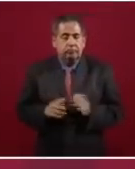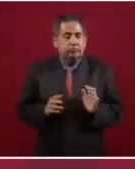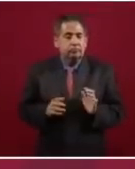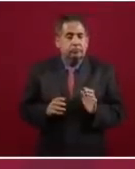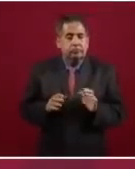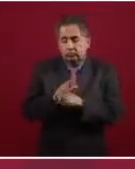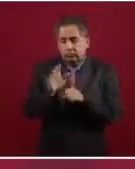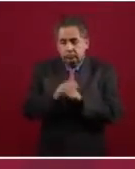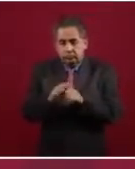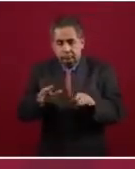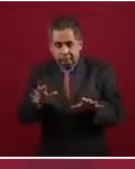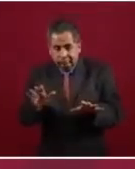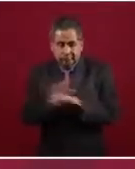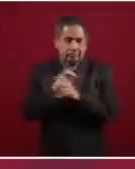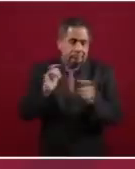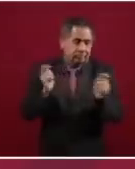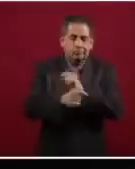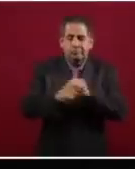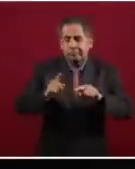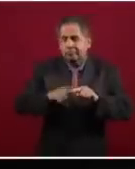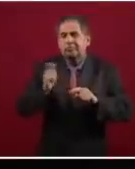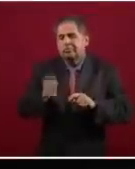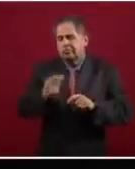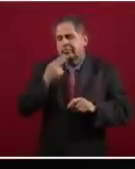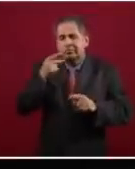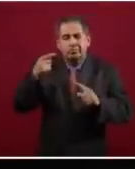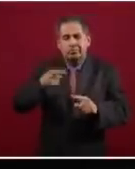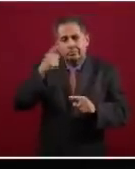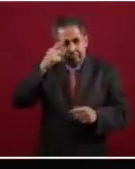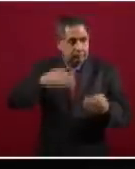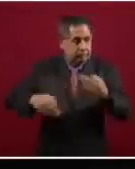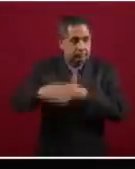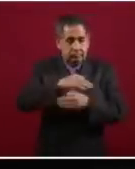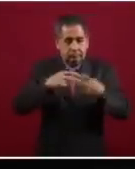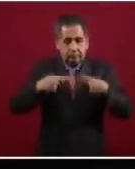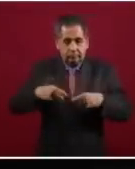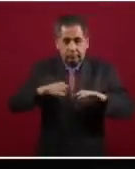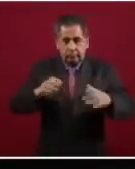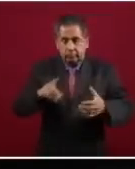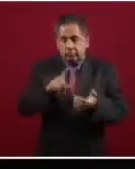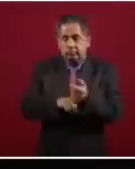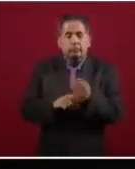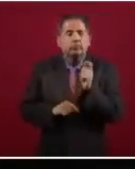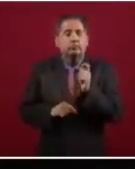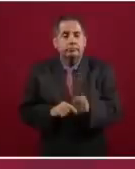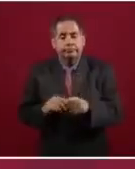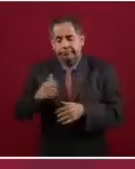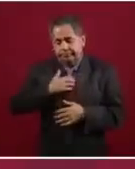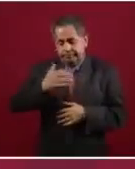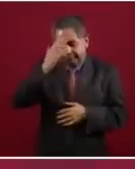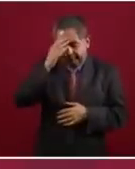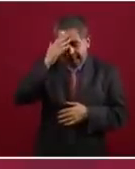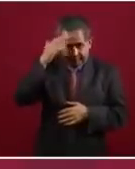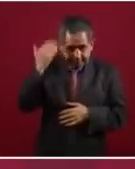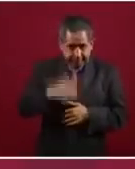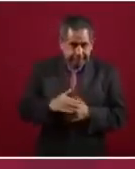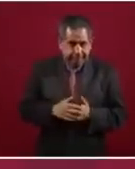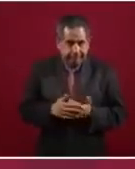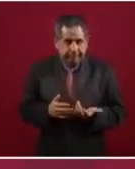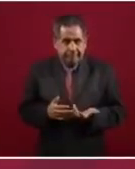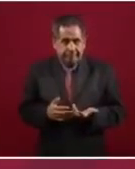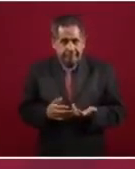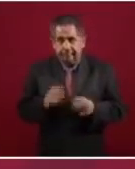estos cambios para que todos los ciudadanos tengan conocimiento, y